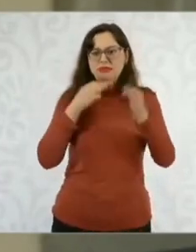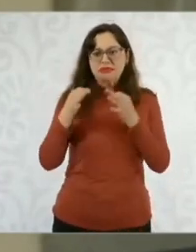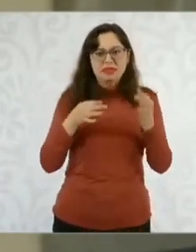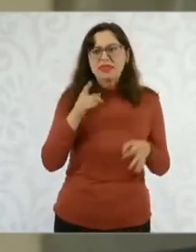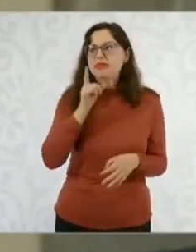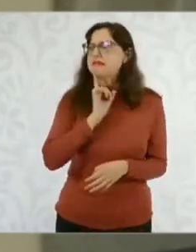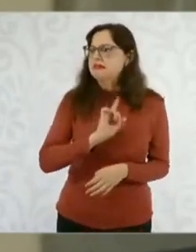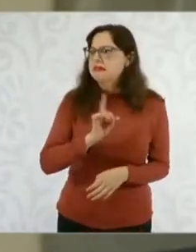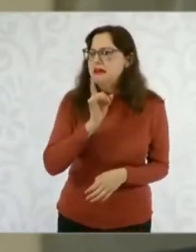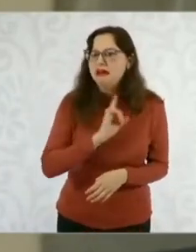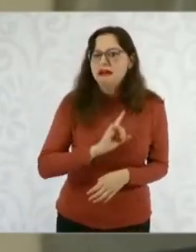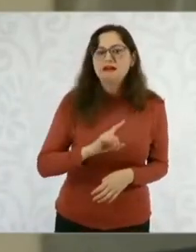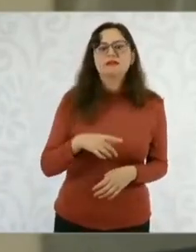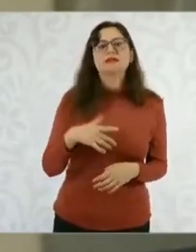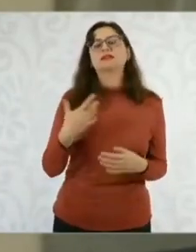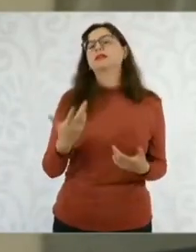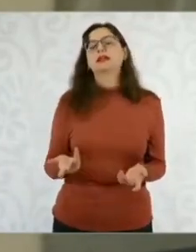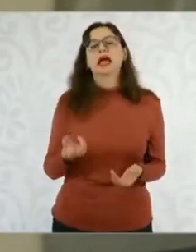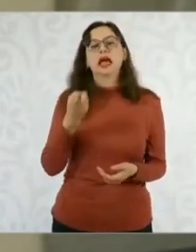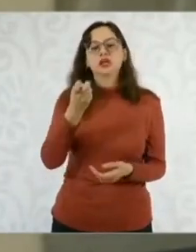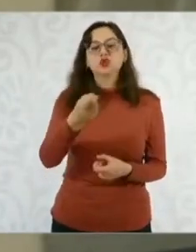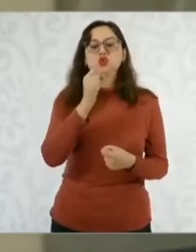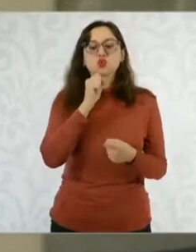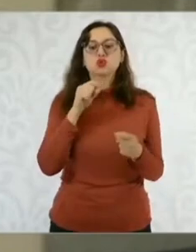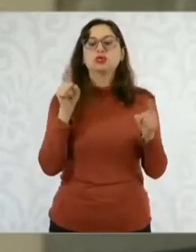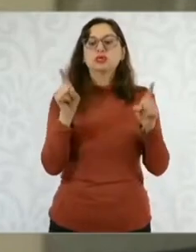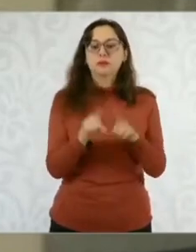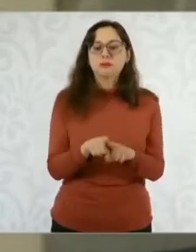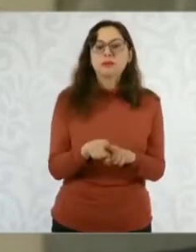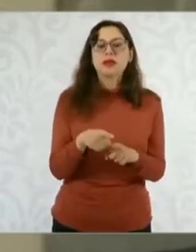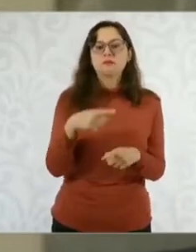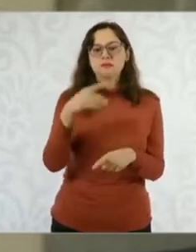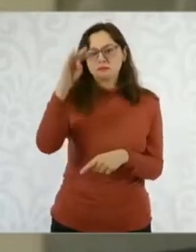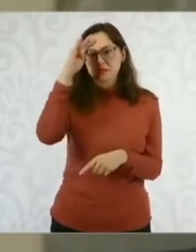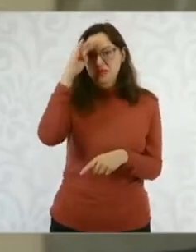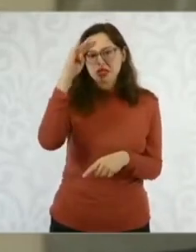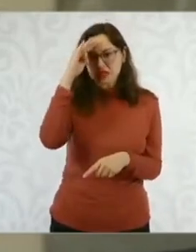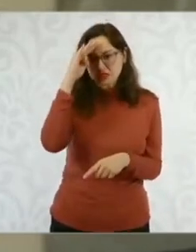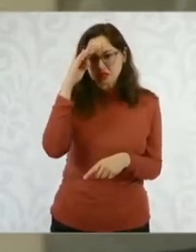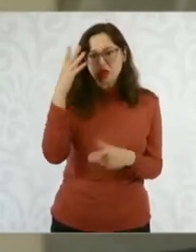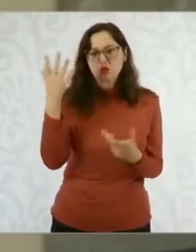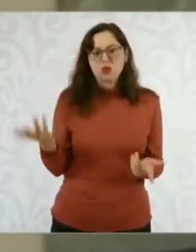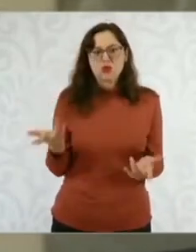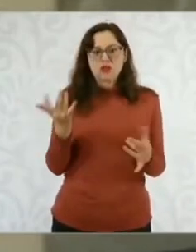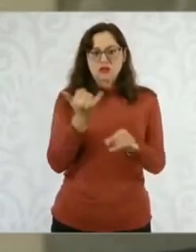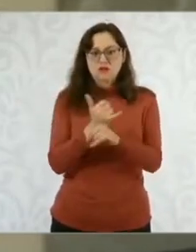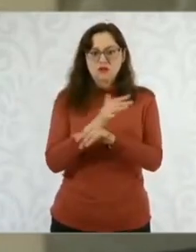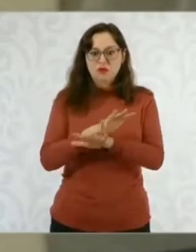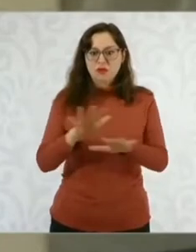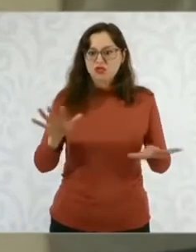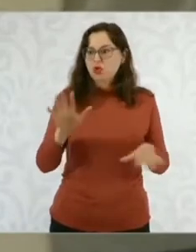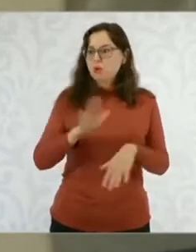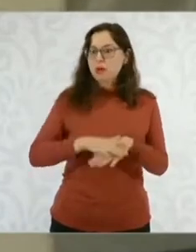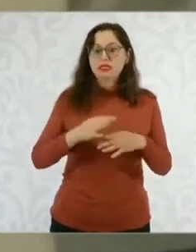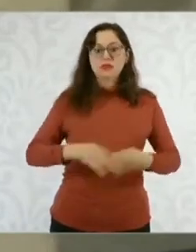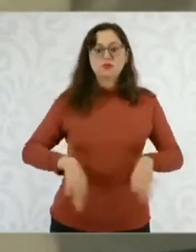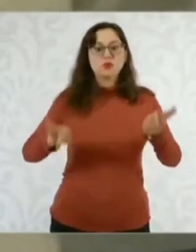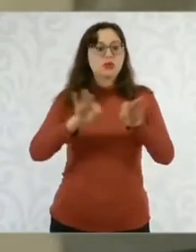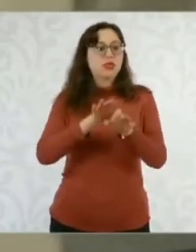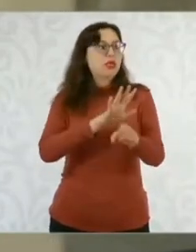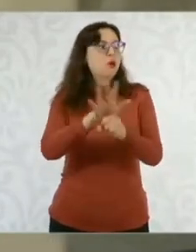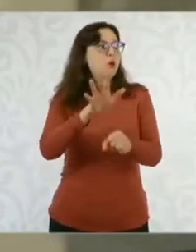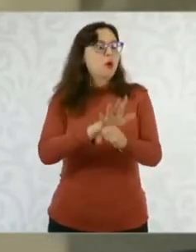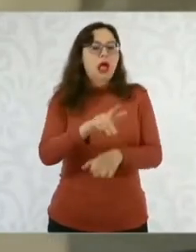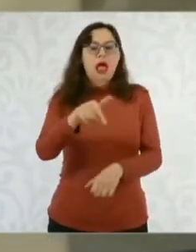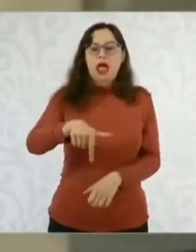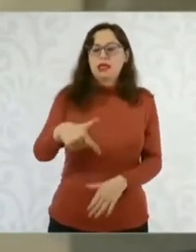Y también en ese sentido, el principal proveedor de información del país pues es la mañanera, en este caso la mañanera